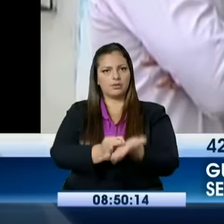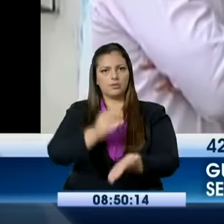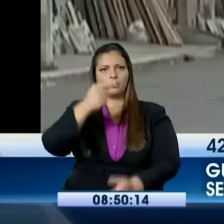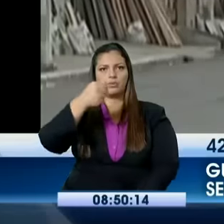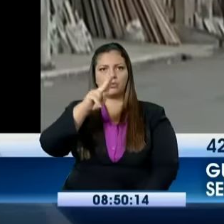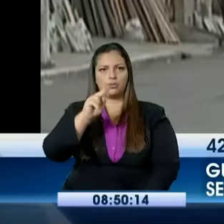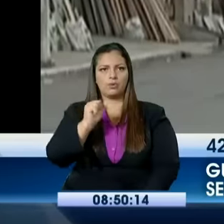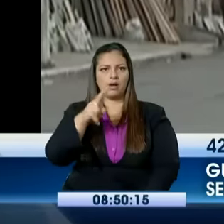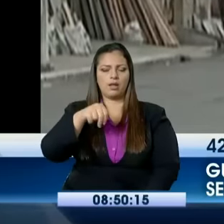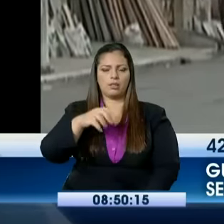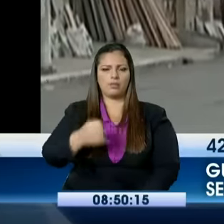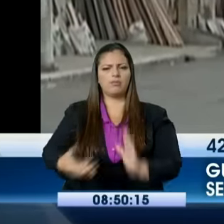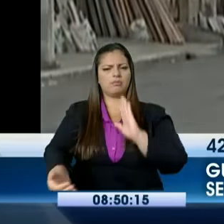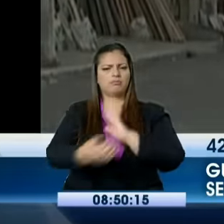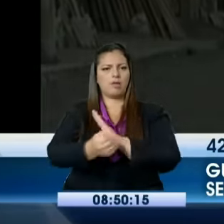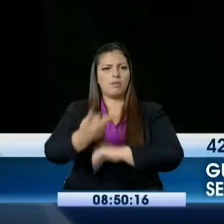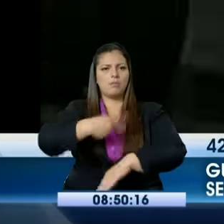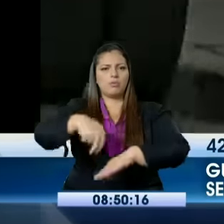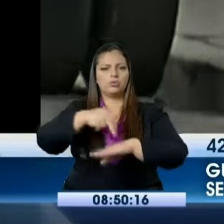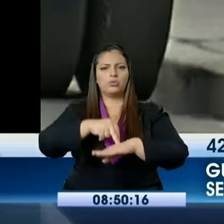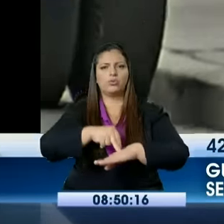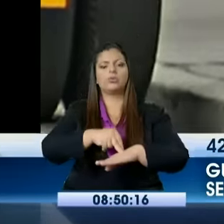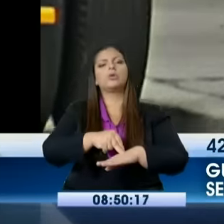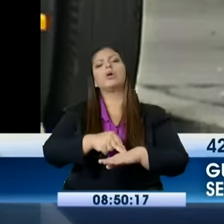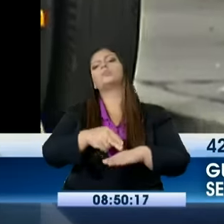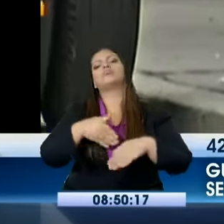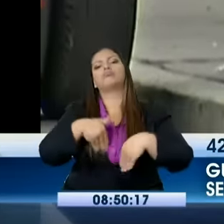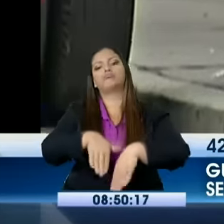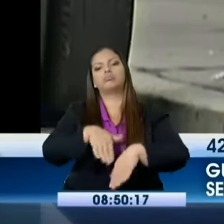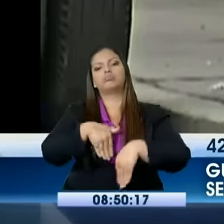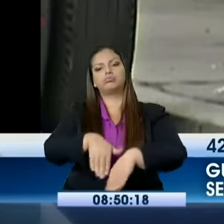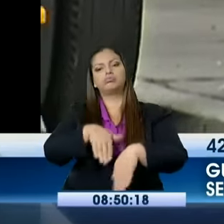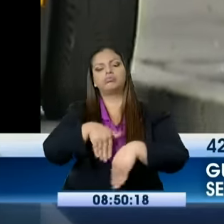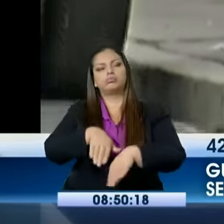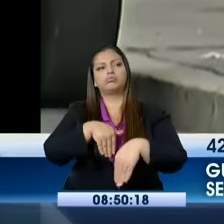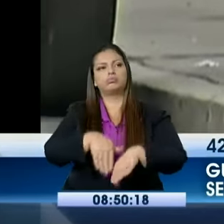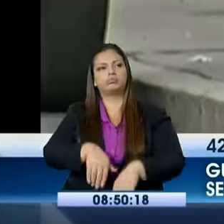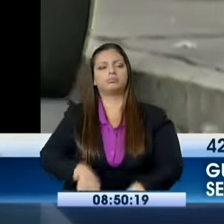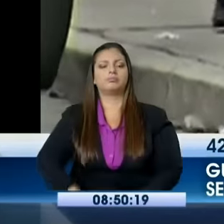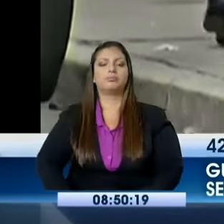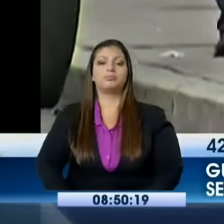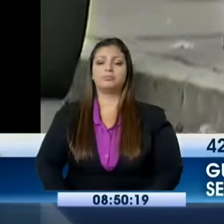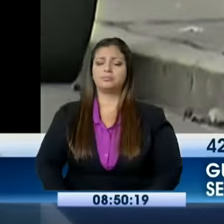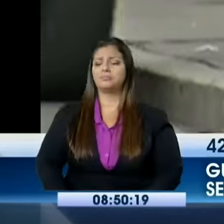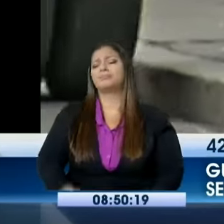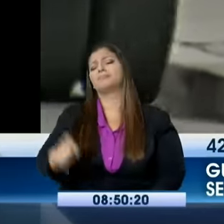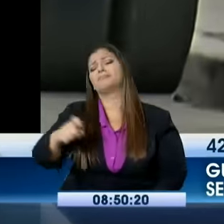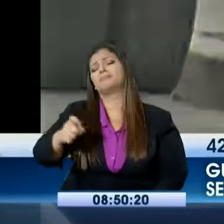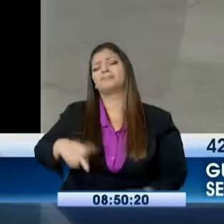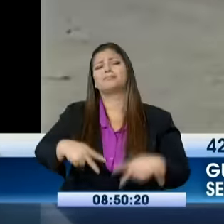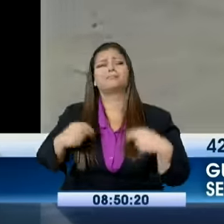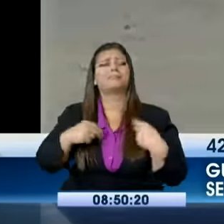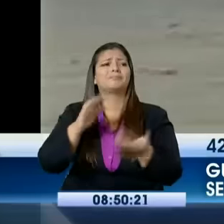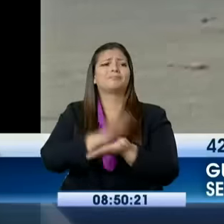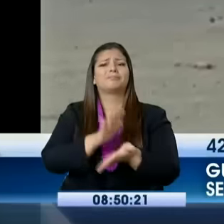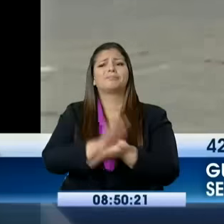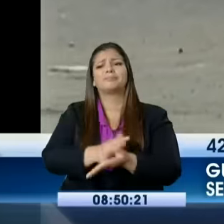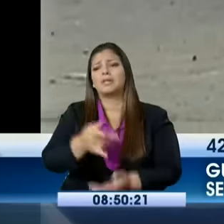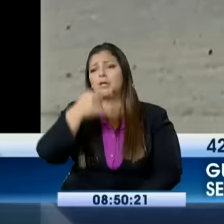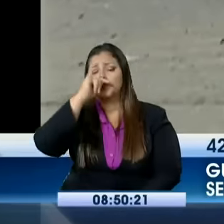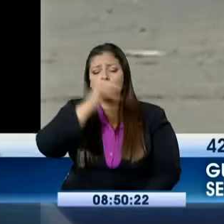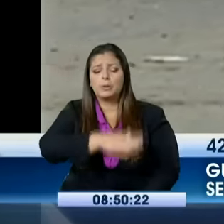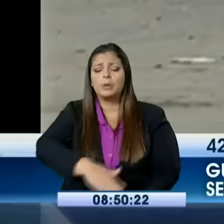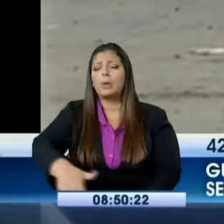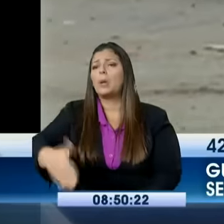la situación económica. Necesitamos la tranquilidad, sobre todo por los niños pequeños que tenemos, ¿no? Le da el caso de que